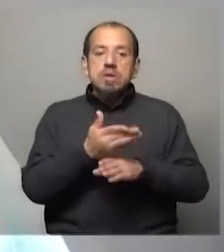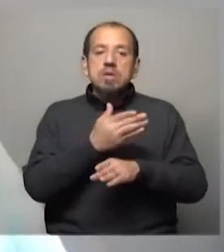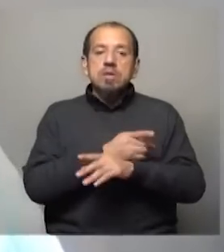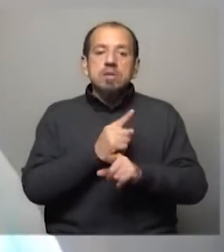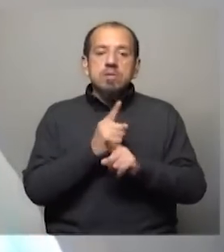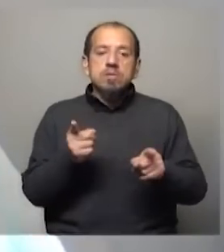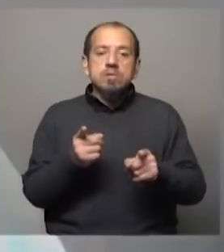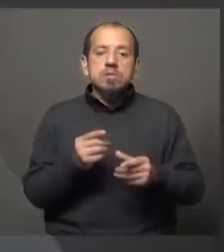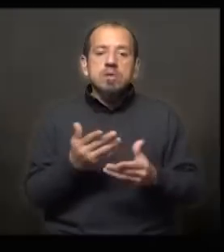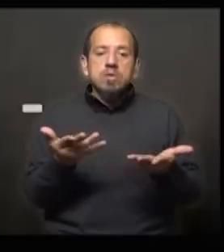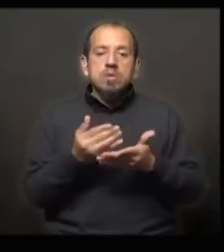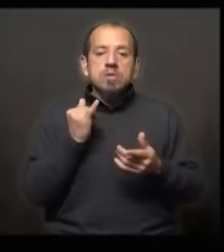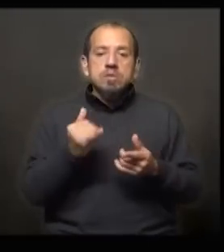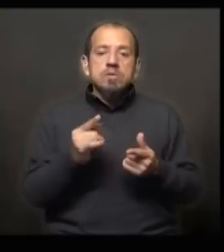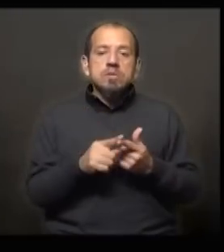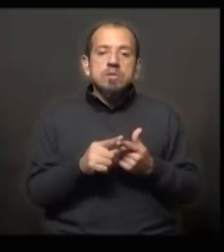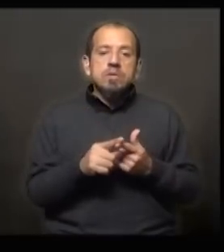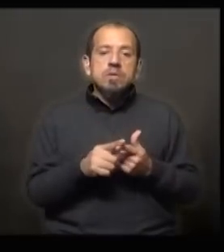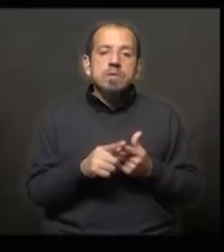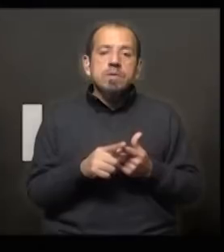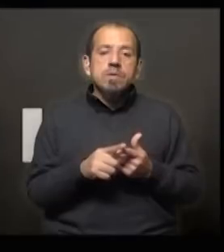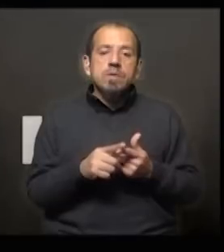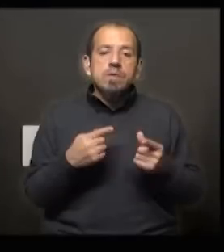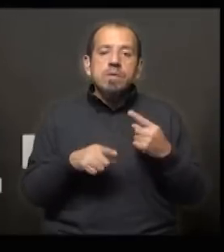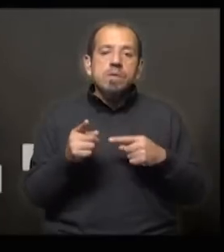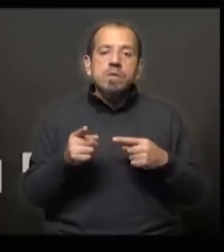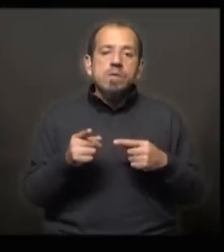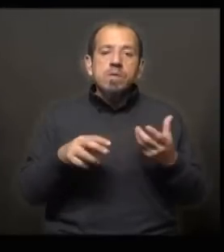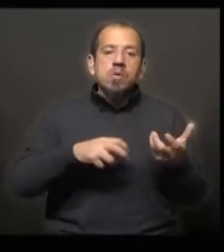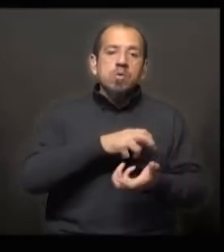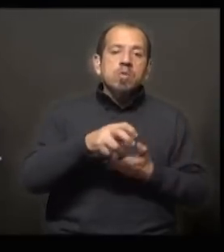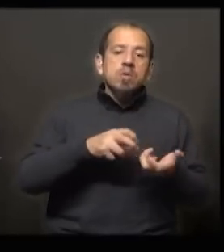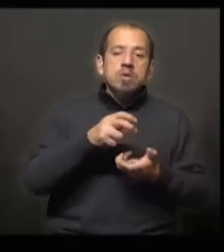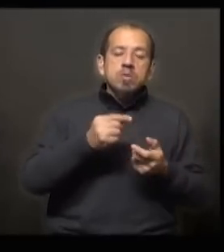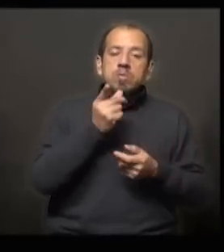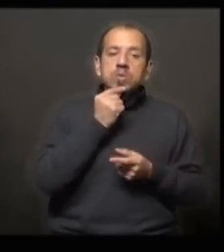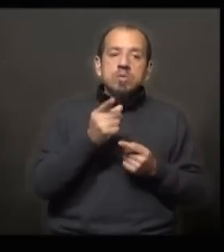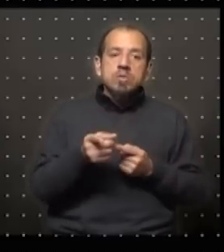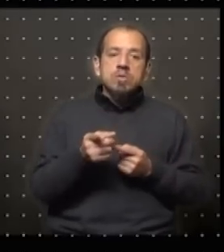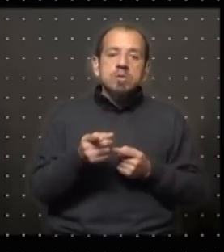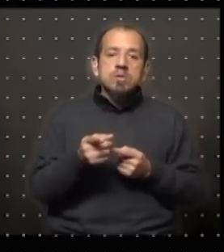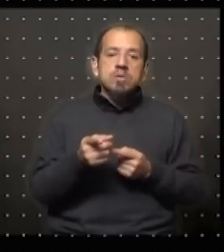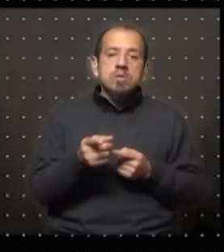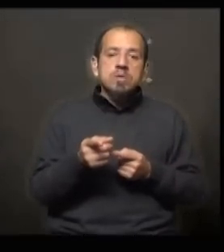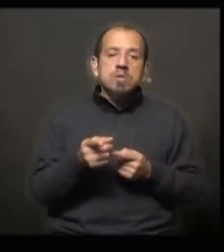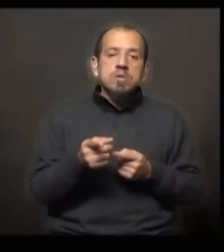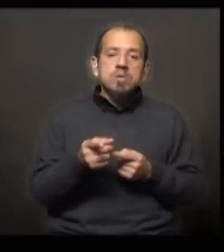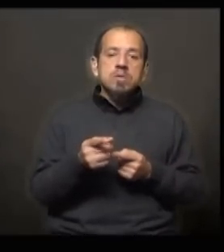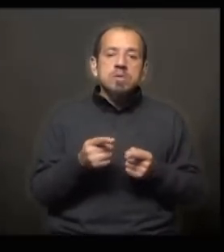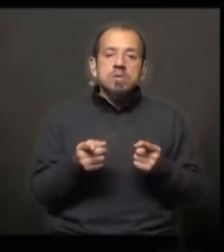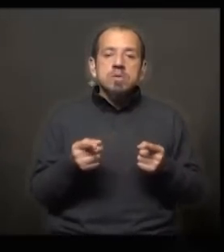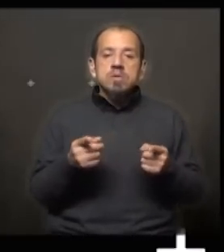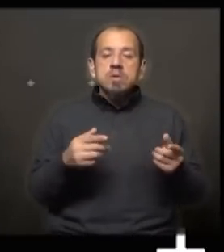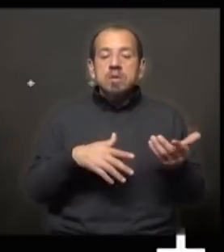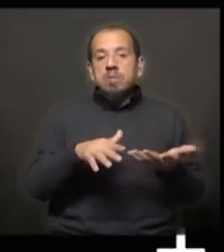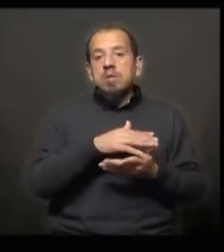ocurría Entonces el hecho recurrente es ese un conflicto con la policía por parte en determinados tipos de